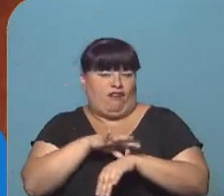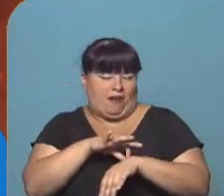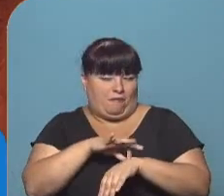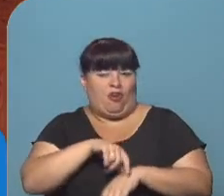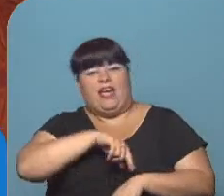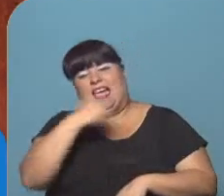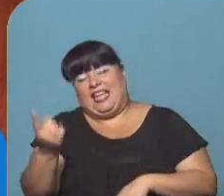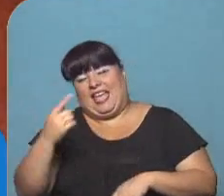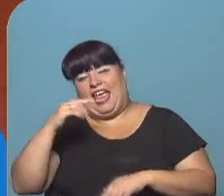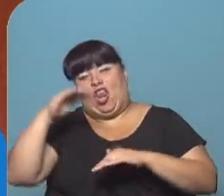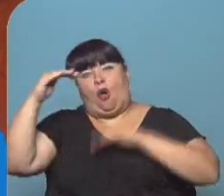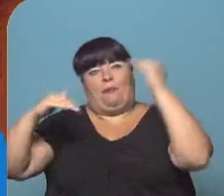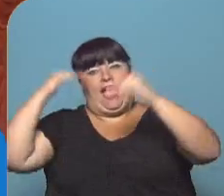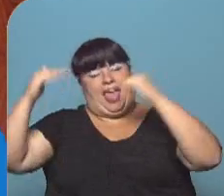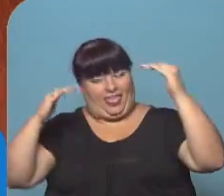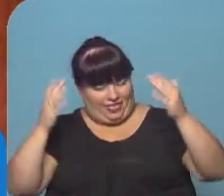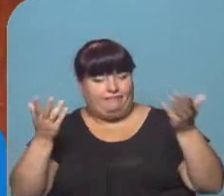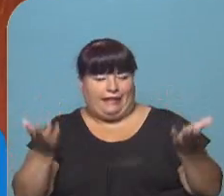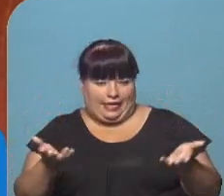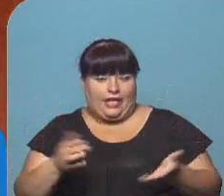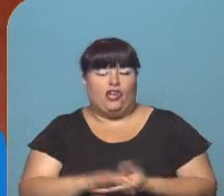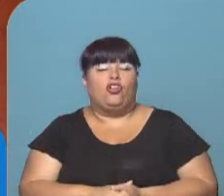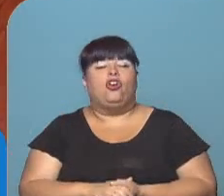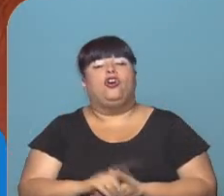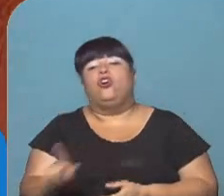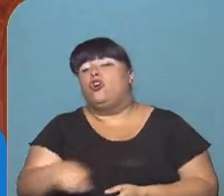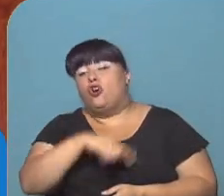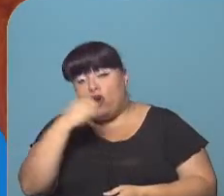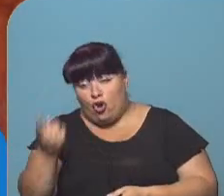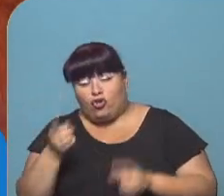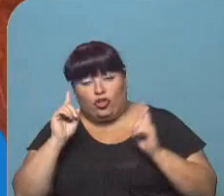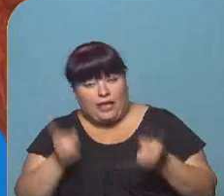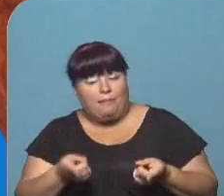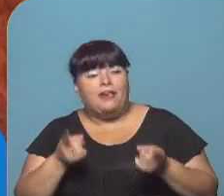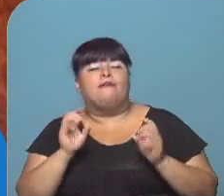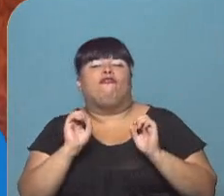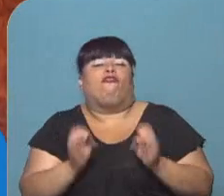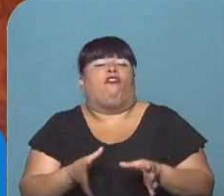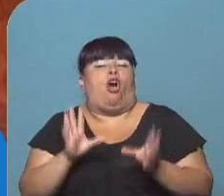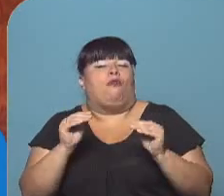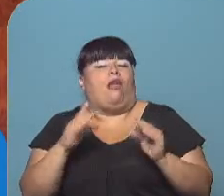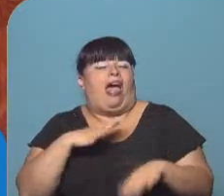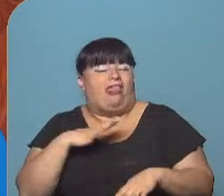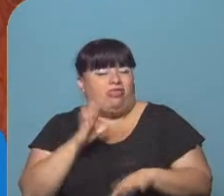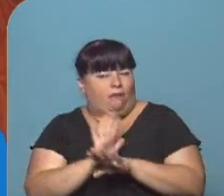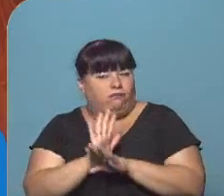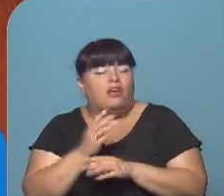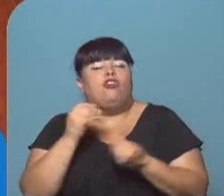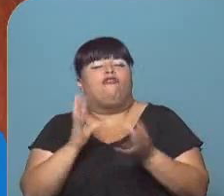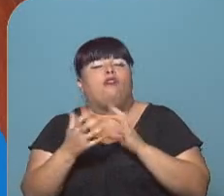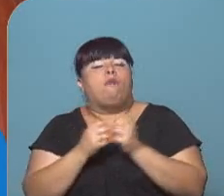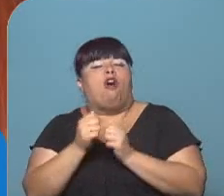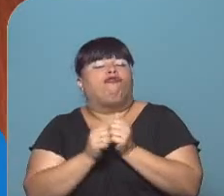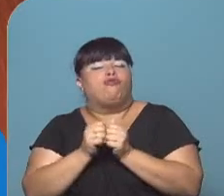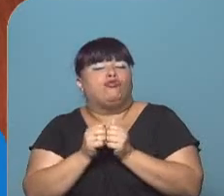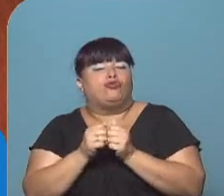enfermedades que lo que tienen los chicos más grandes. Claro. Otra cosa que está inmadura es el funcionamiento